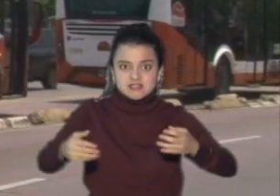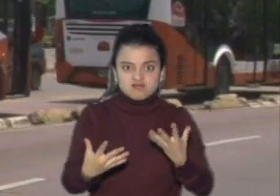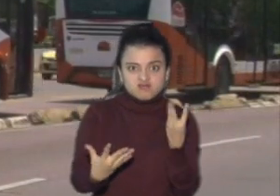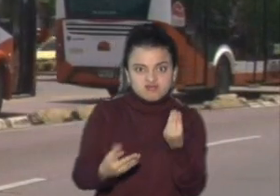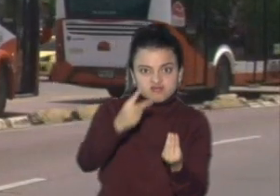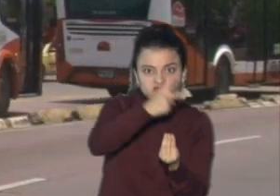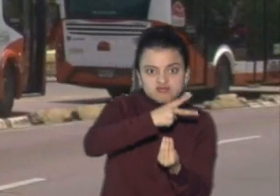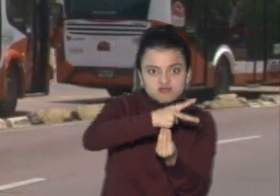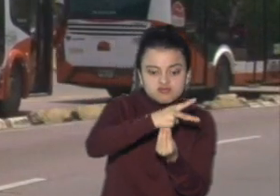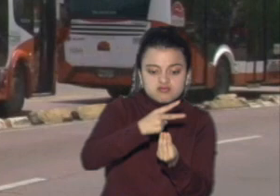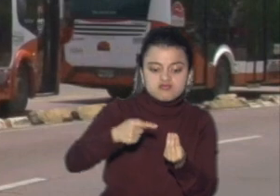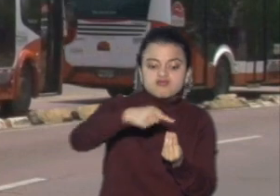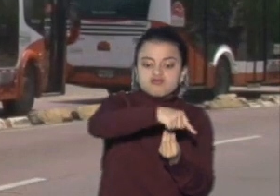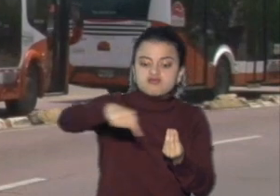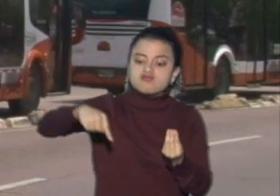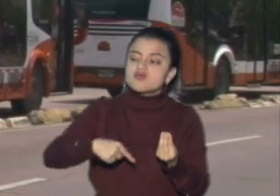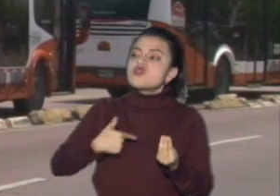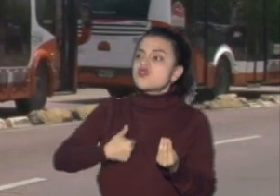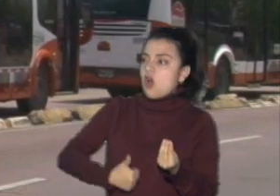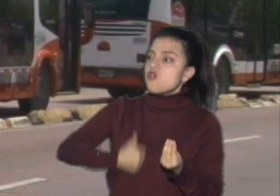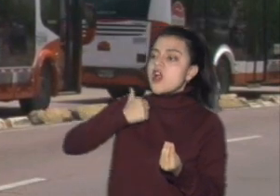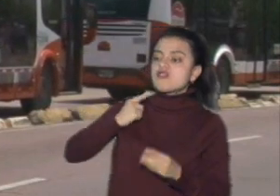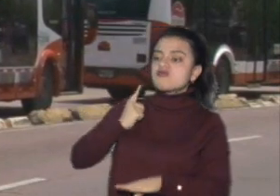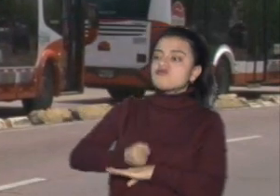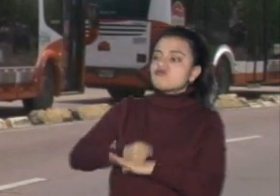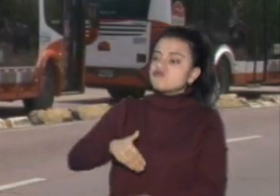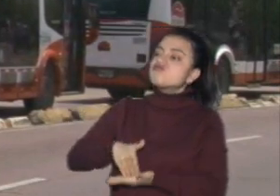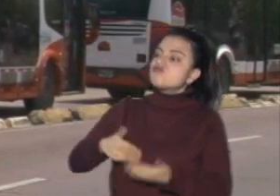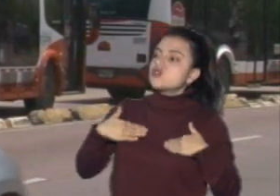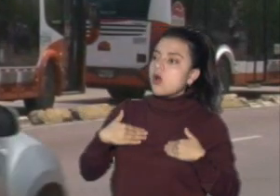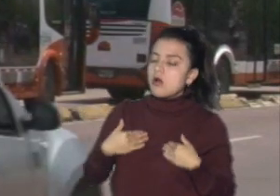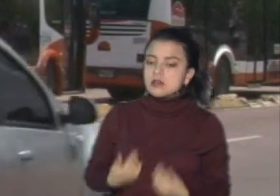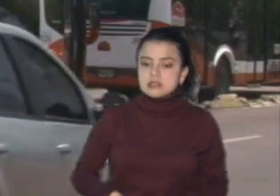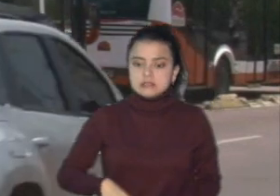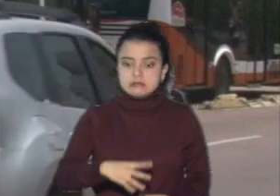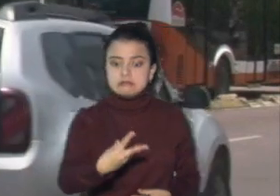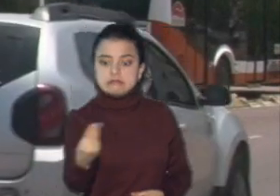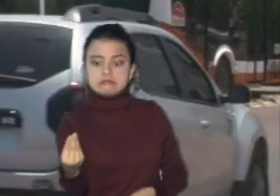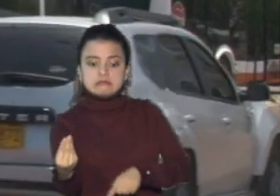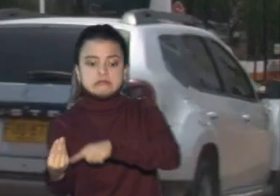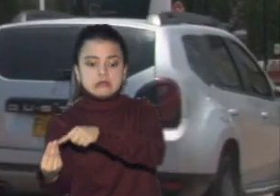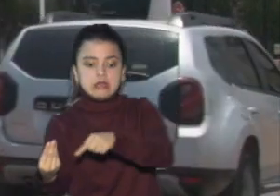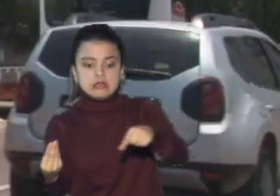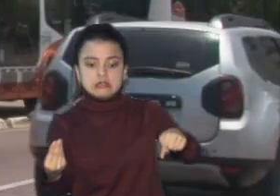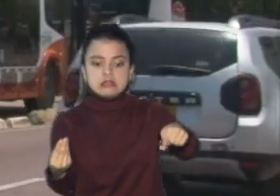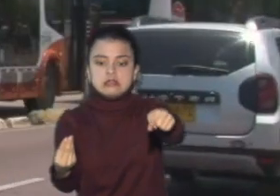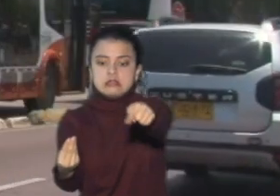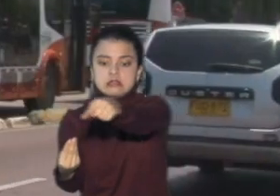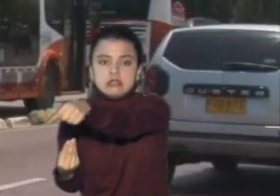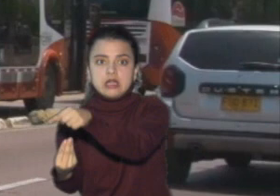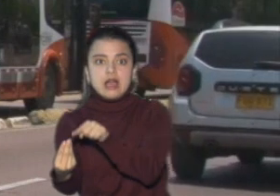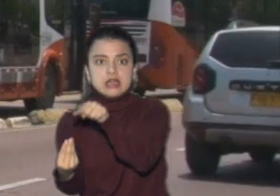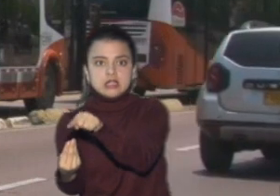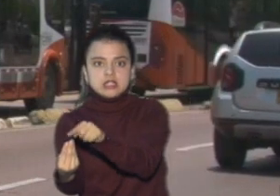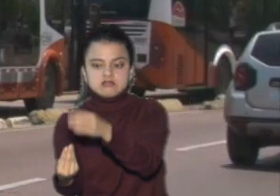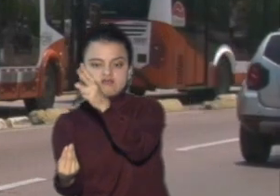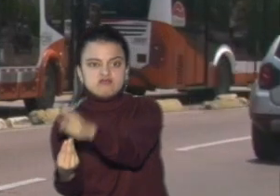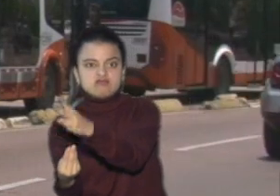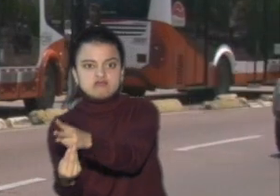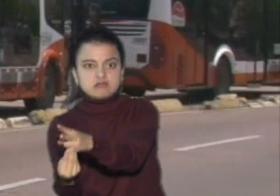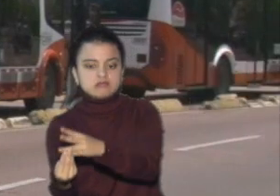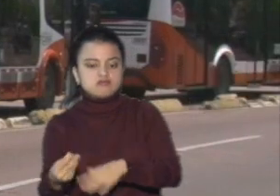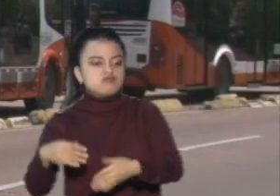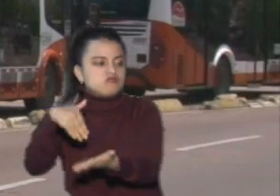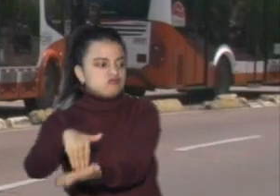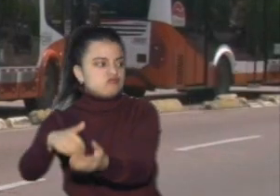han... han tenido en cuenta toda esta situación que viven estos líderes sociales en la capital de Bolívar.